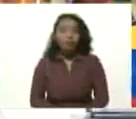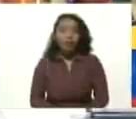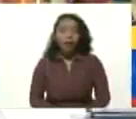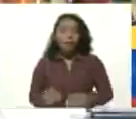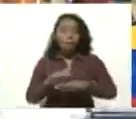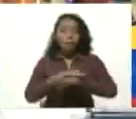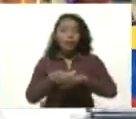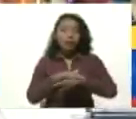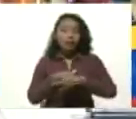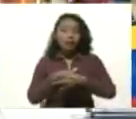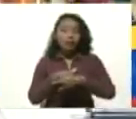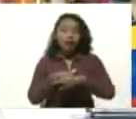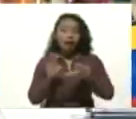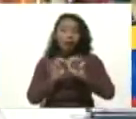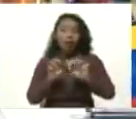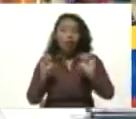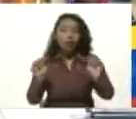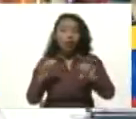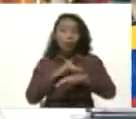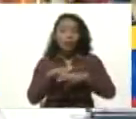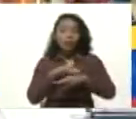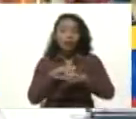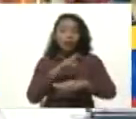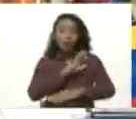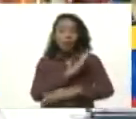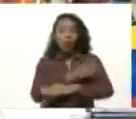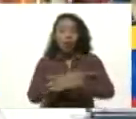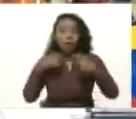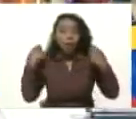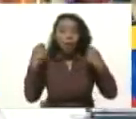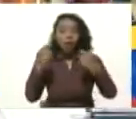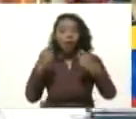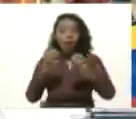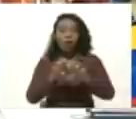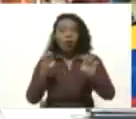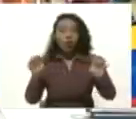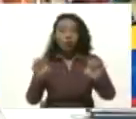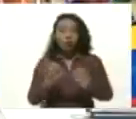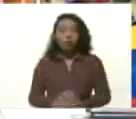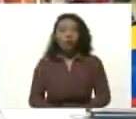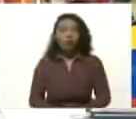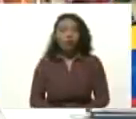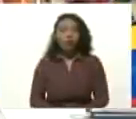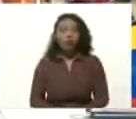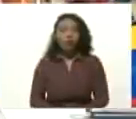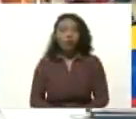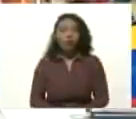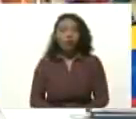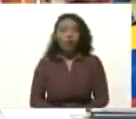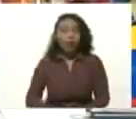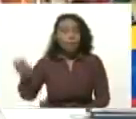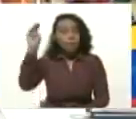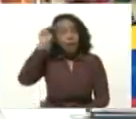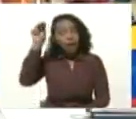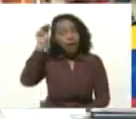ministra de Educación, ministra del Poder Popular para la Educación,